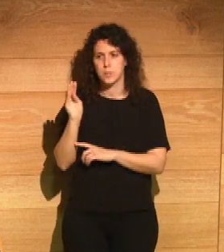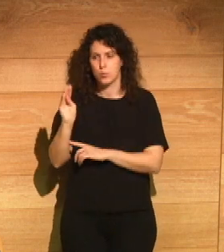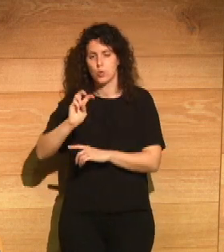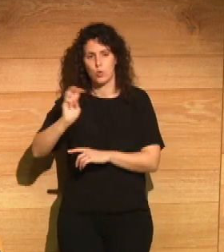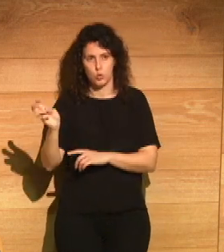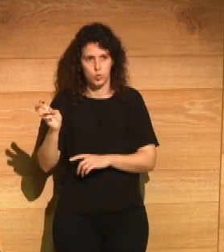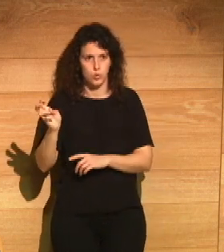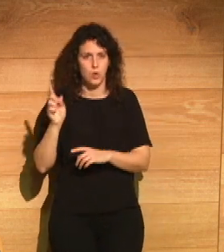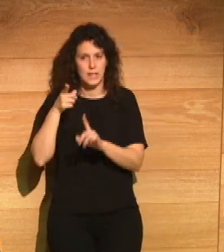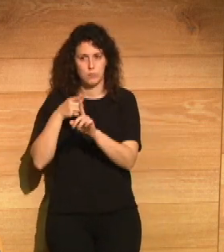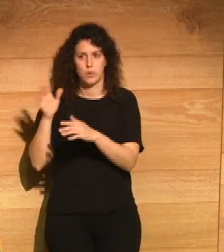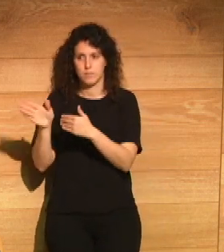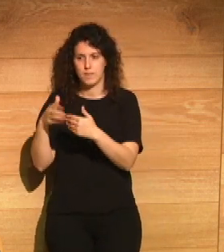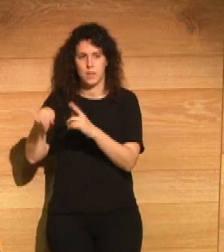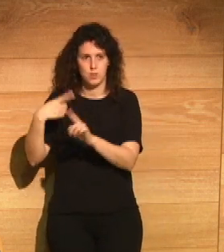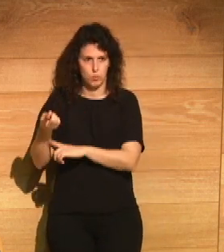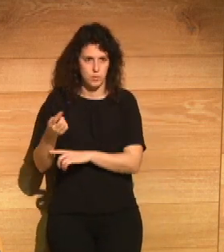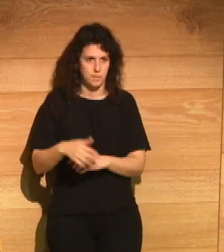que es más.